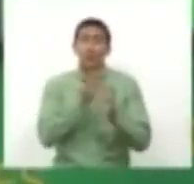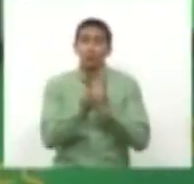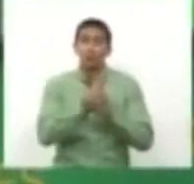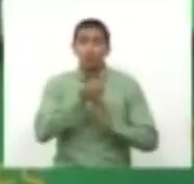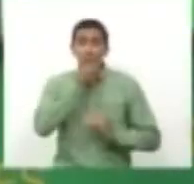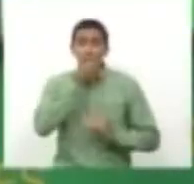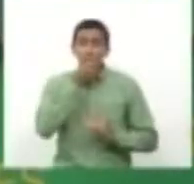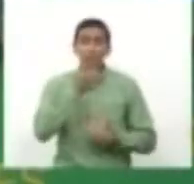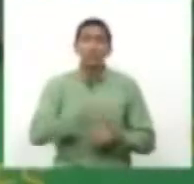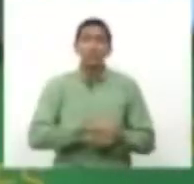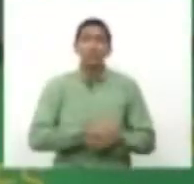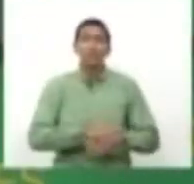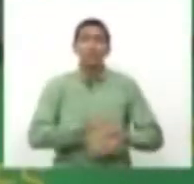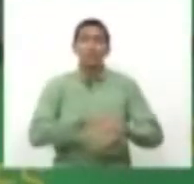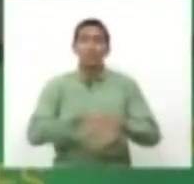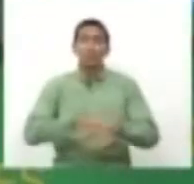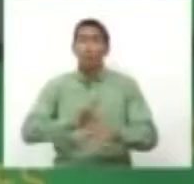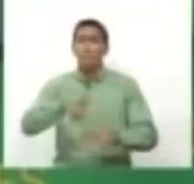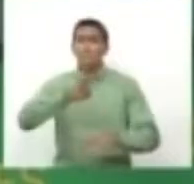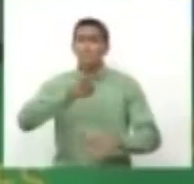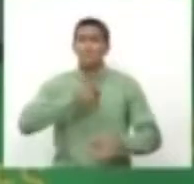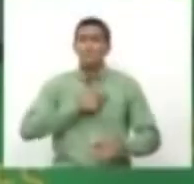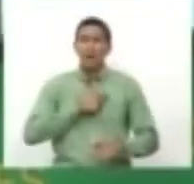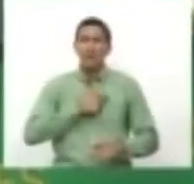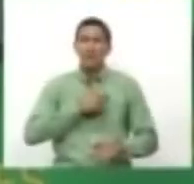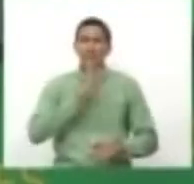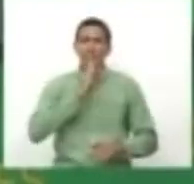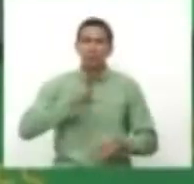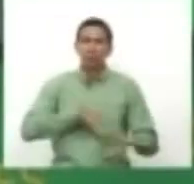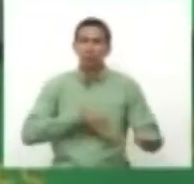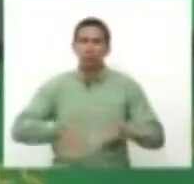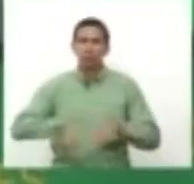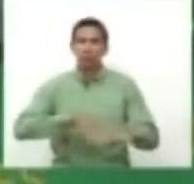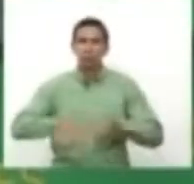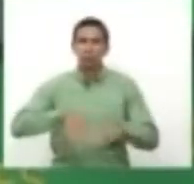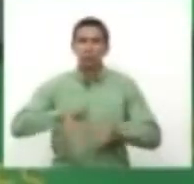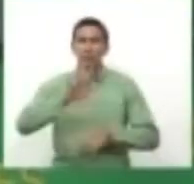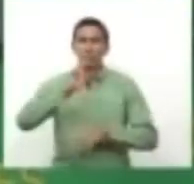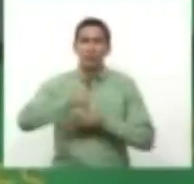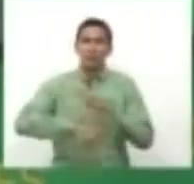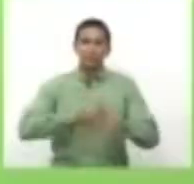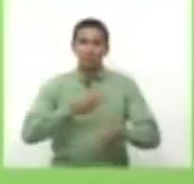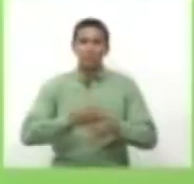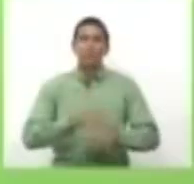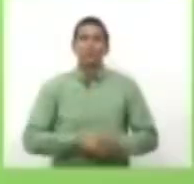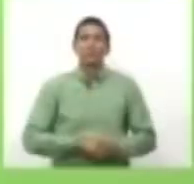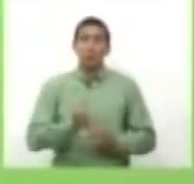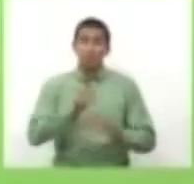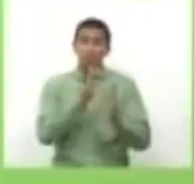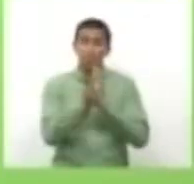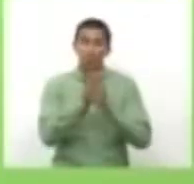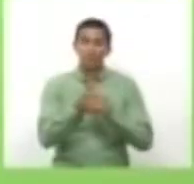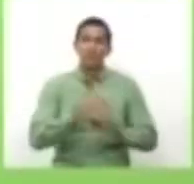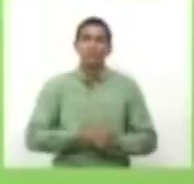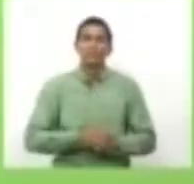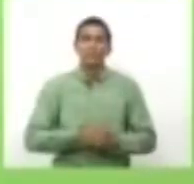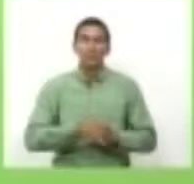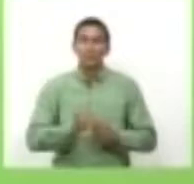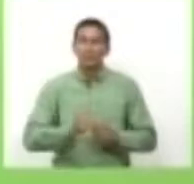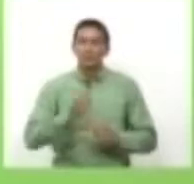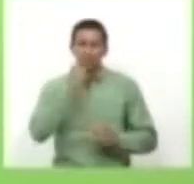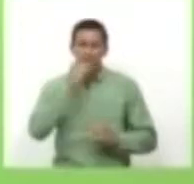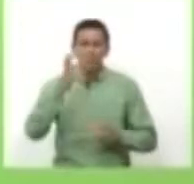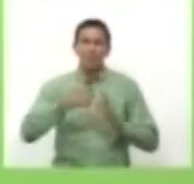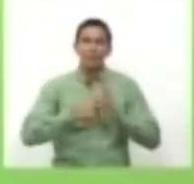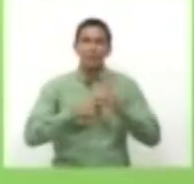Alex Cujavante, campeón en el Mundial de Patinaje en China. Les tengo toda la información. Y con gran éxito se llevó a cabo